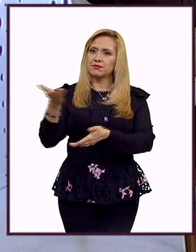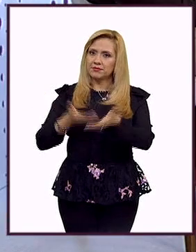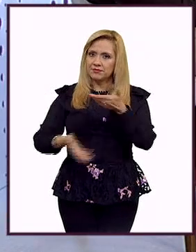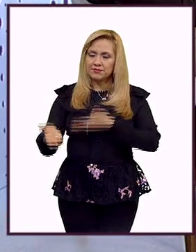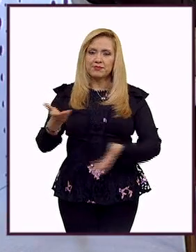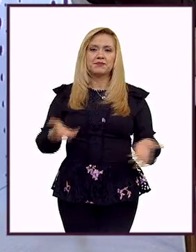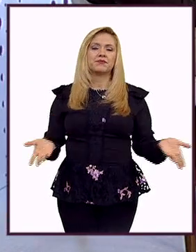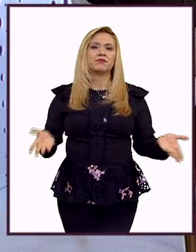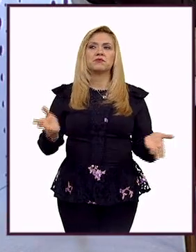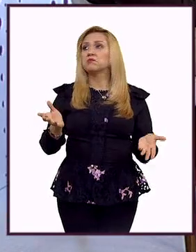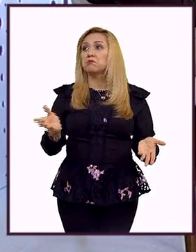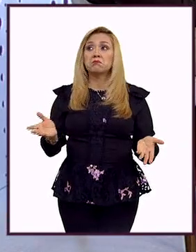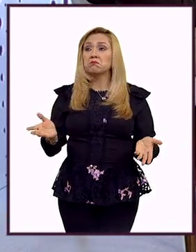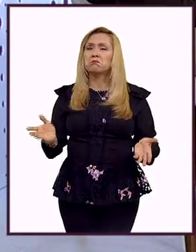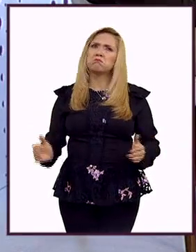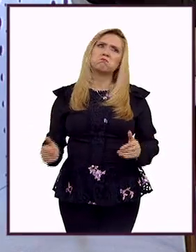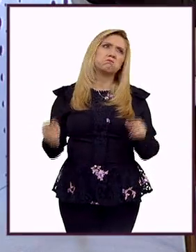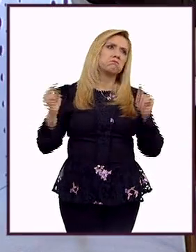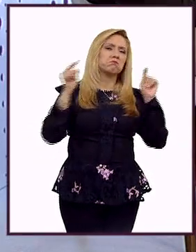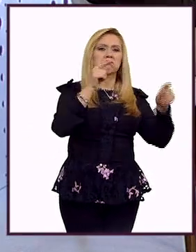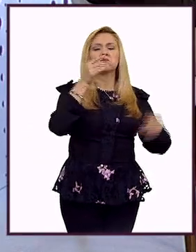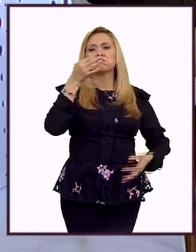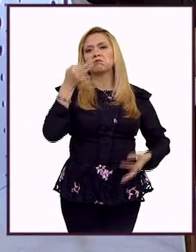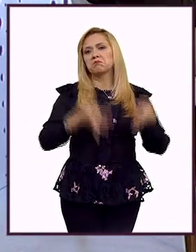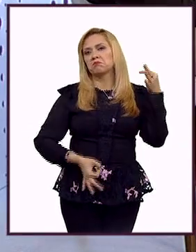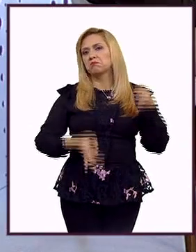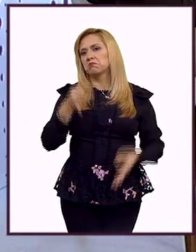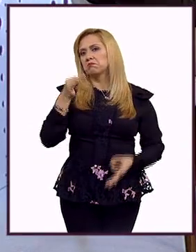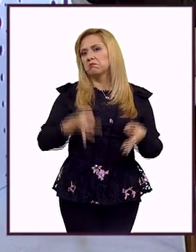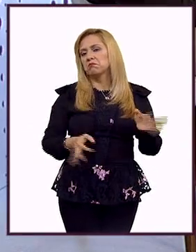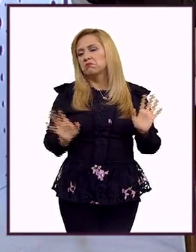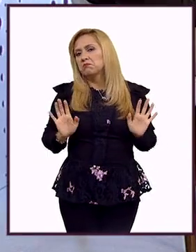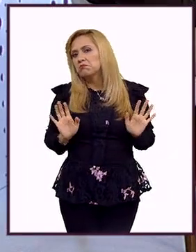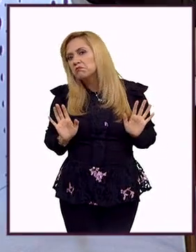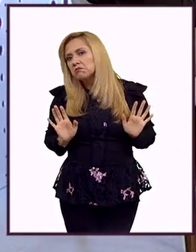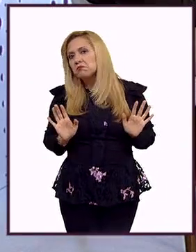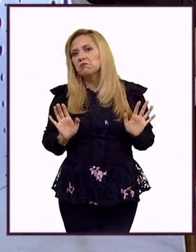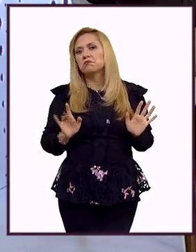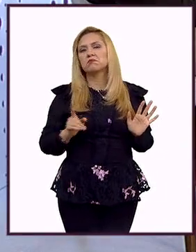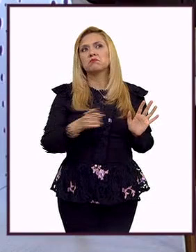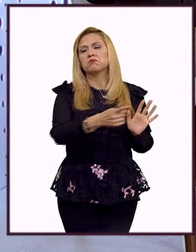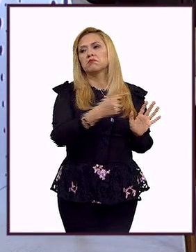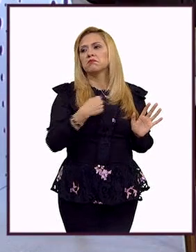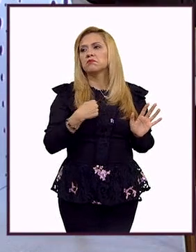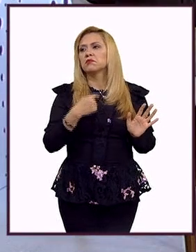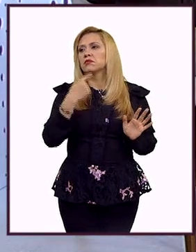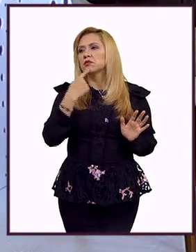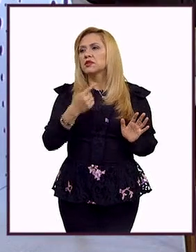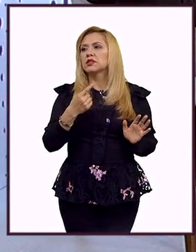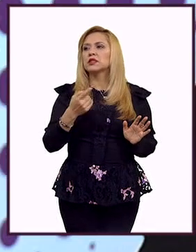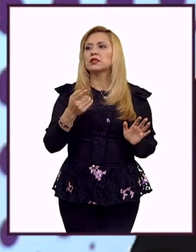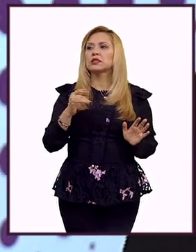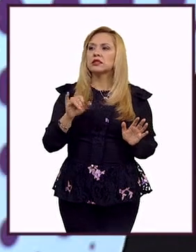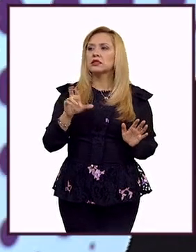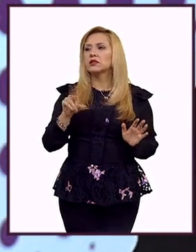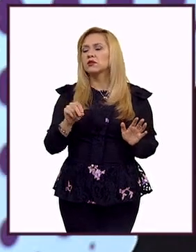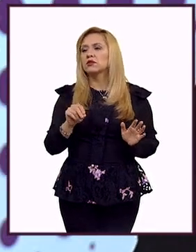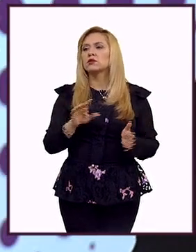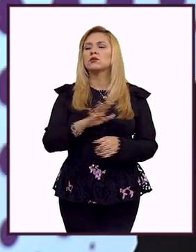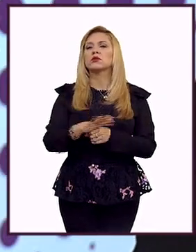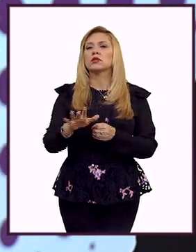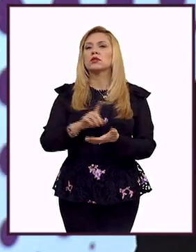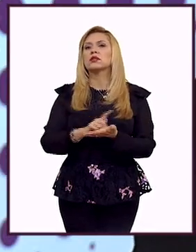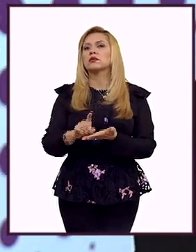pues a la corte, a un tribunal que pueda decidir qué derecho se